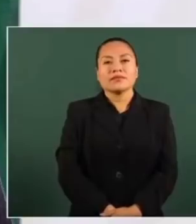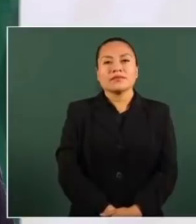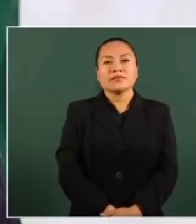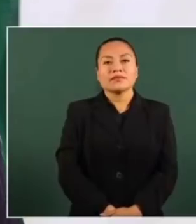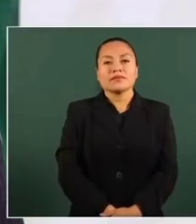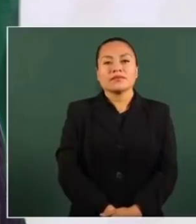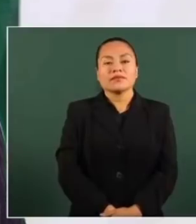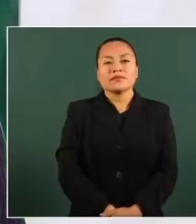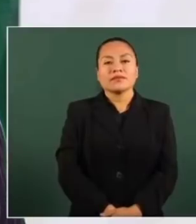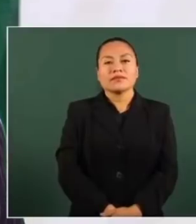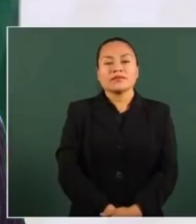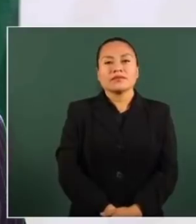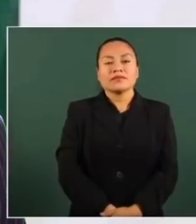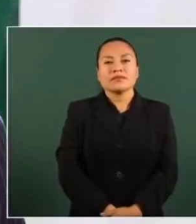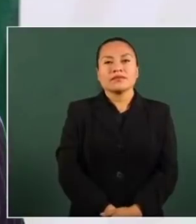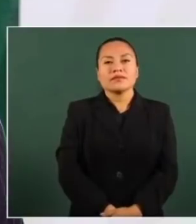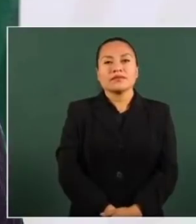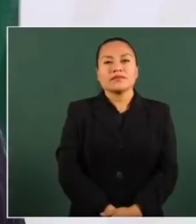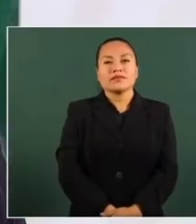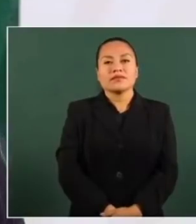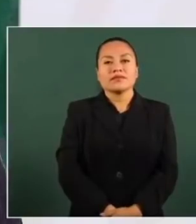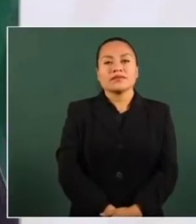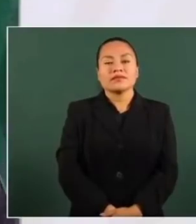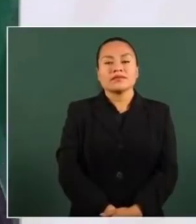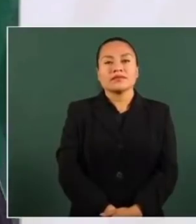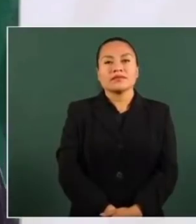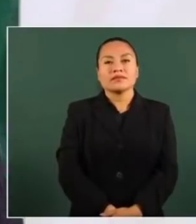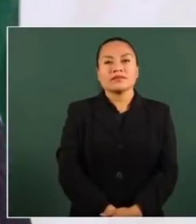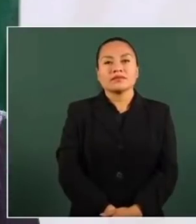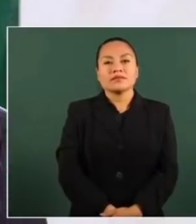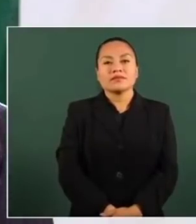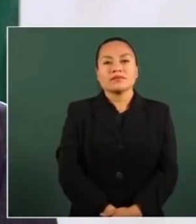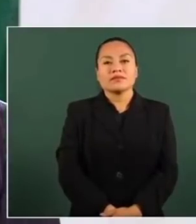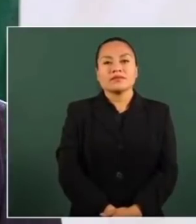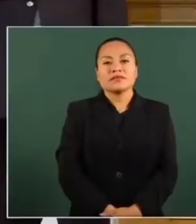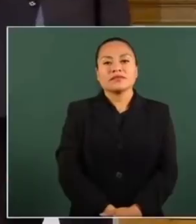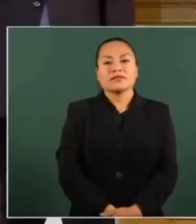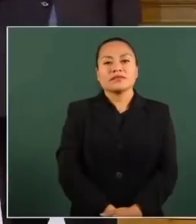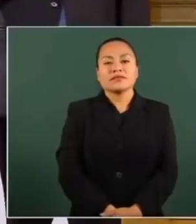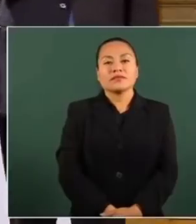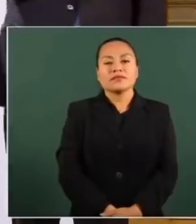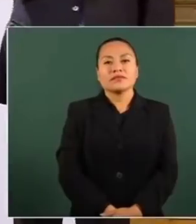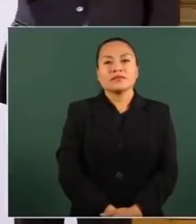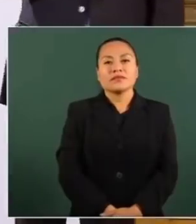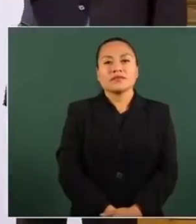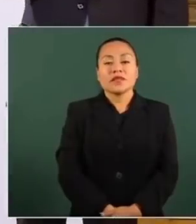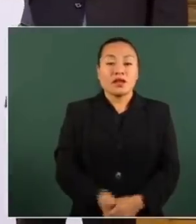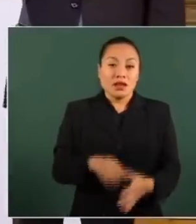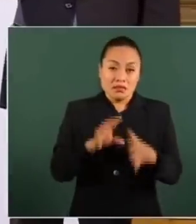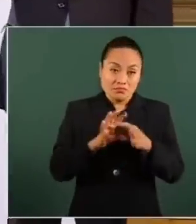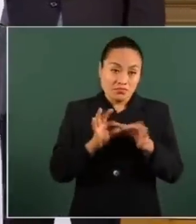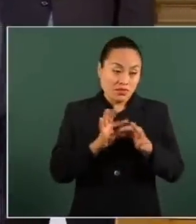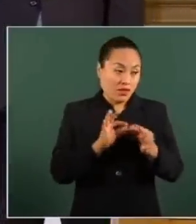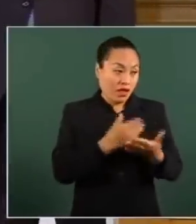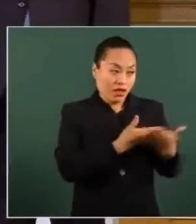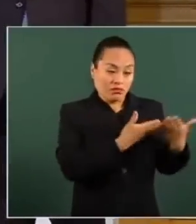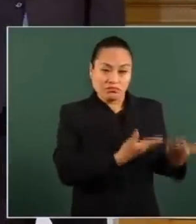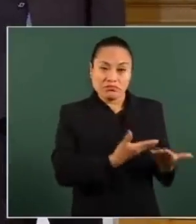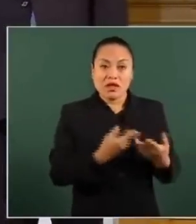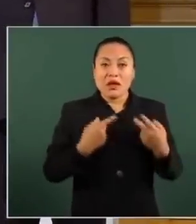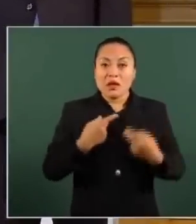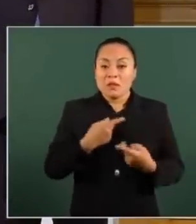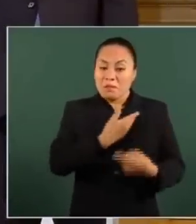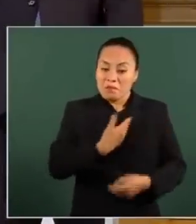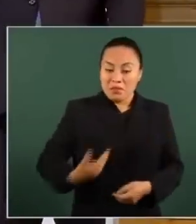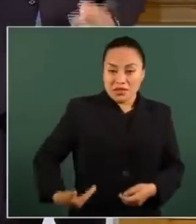production 870,000 doses today for our friends in Mexico. Como lo ha dicho el señor presidente, nosotros en la